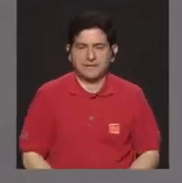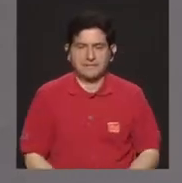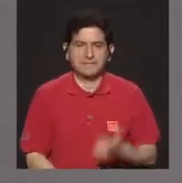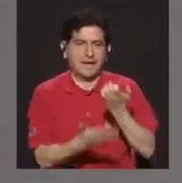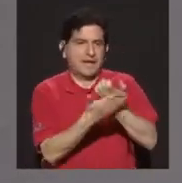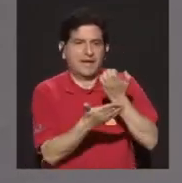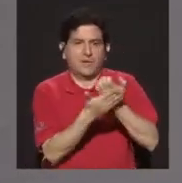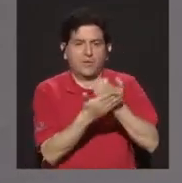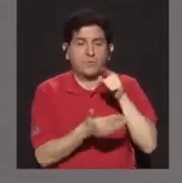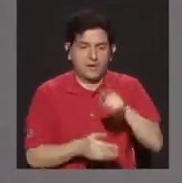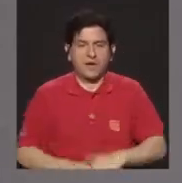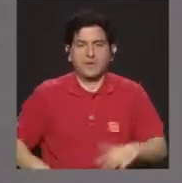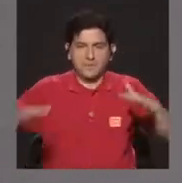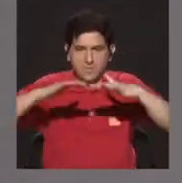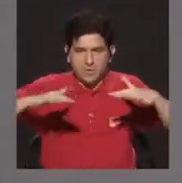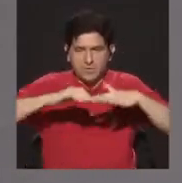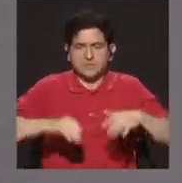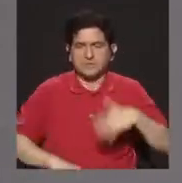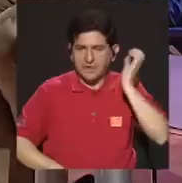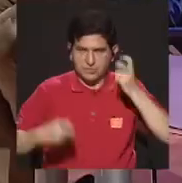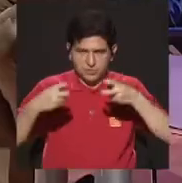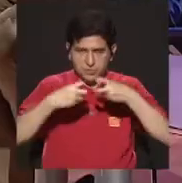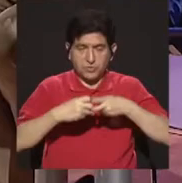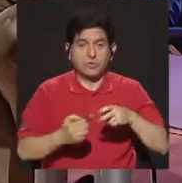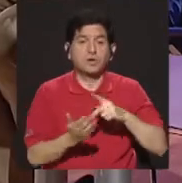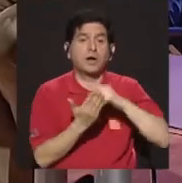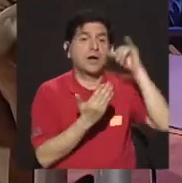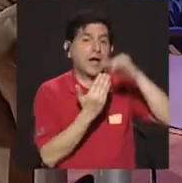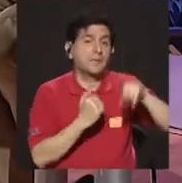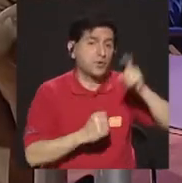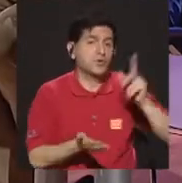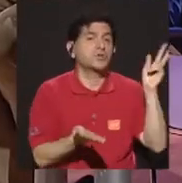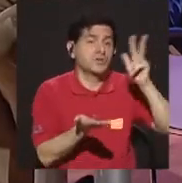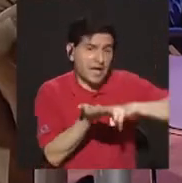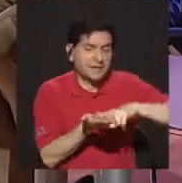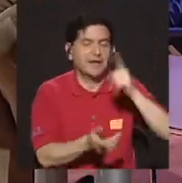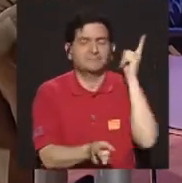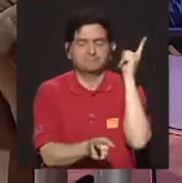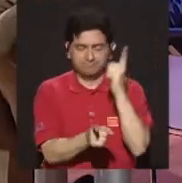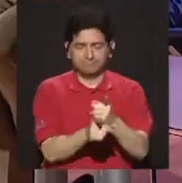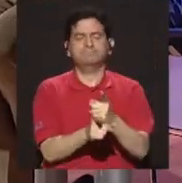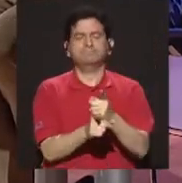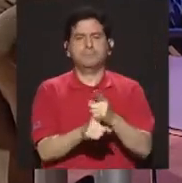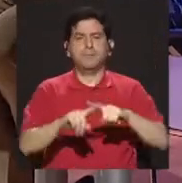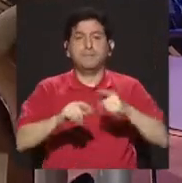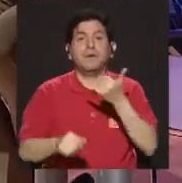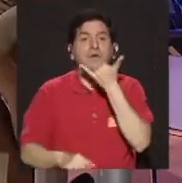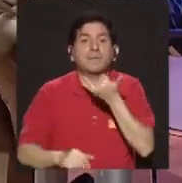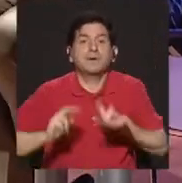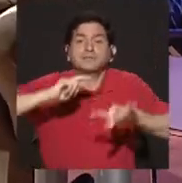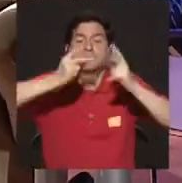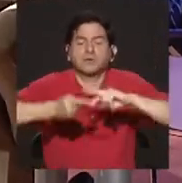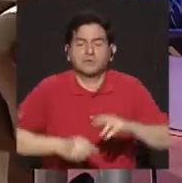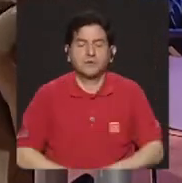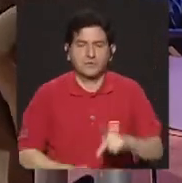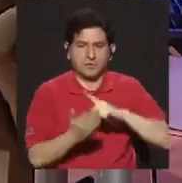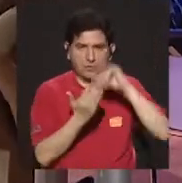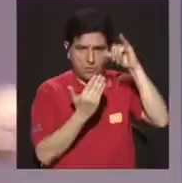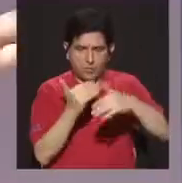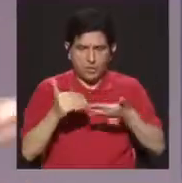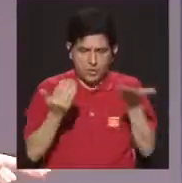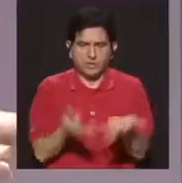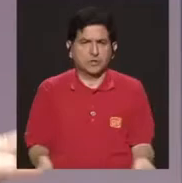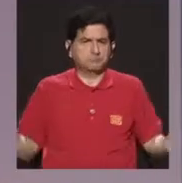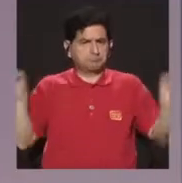económicamente por esa frecuencia eso inicia luego este proyecto exacto exactamente pero hablar de lo que vamos a ver este proyecto trae muchos elementos